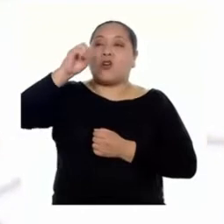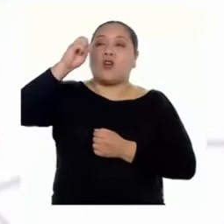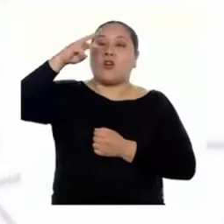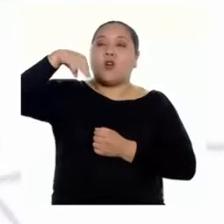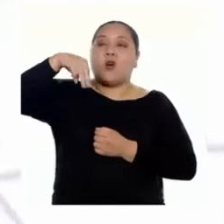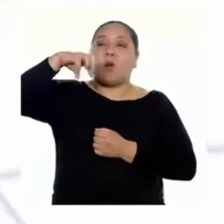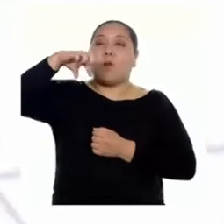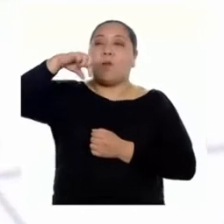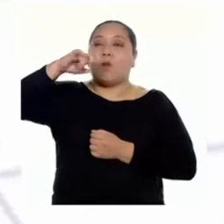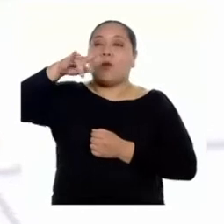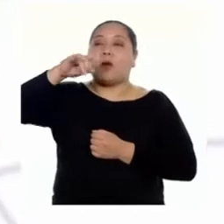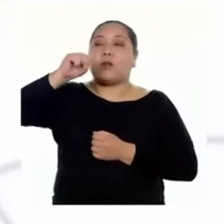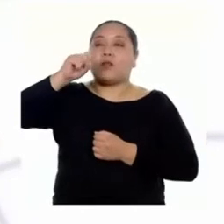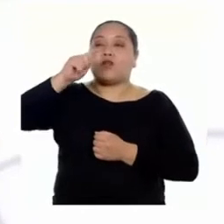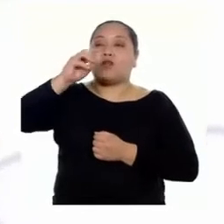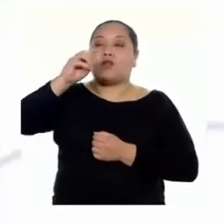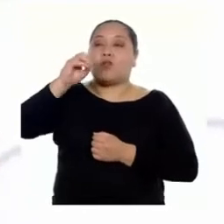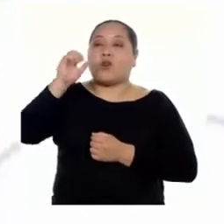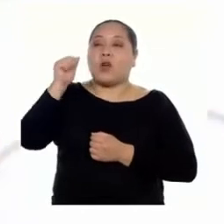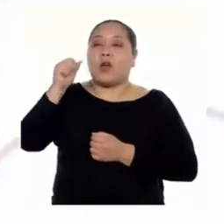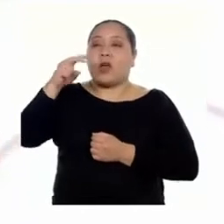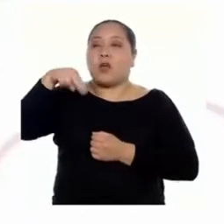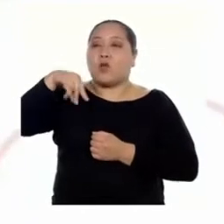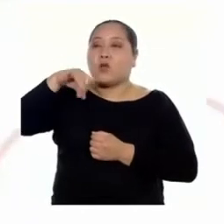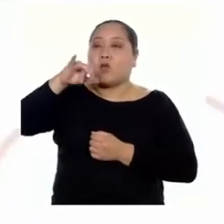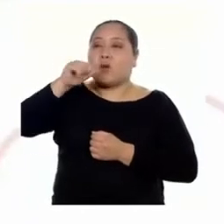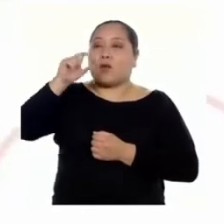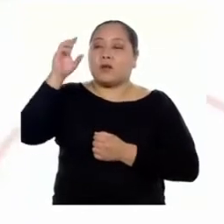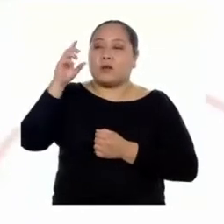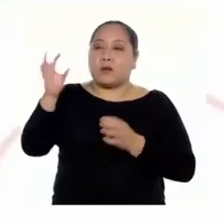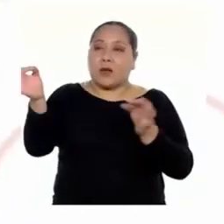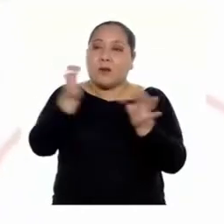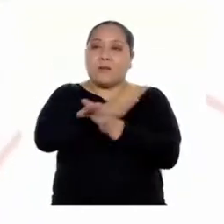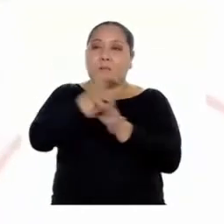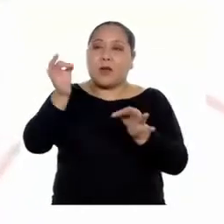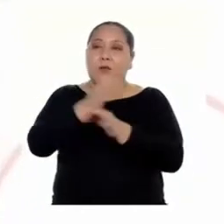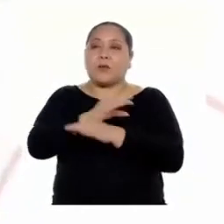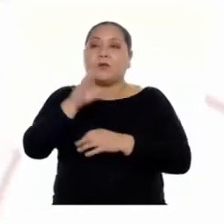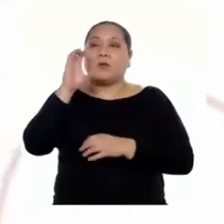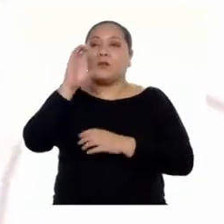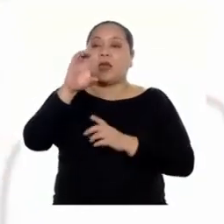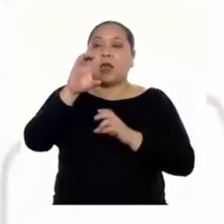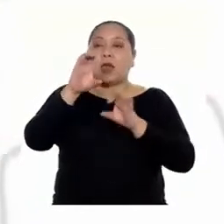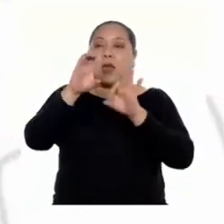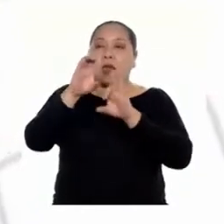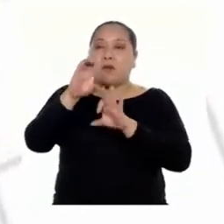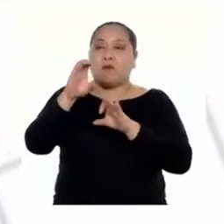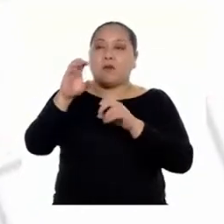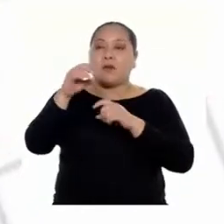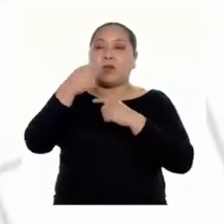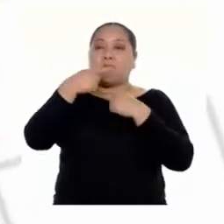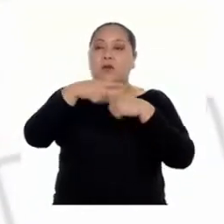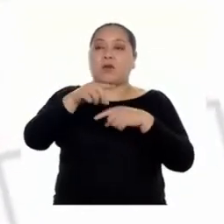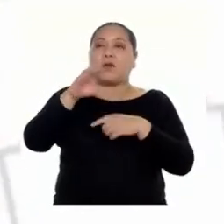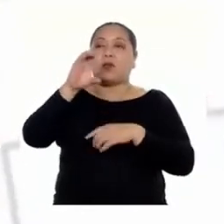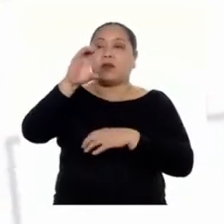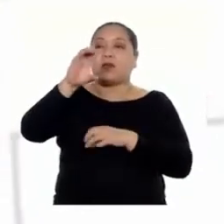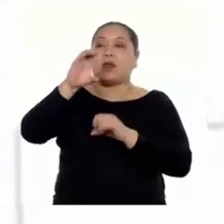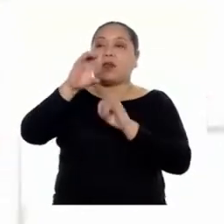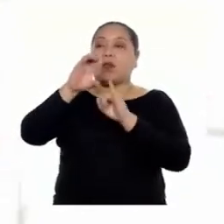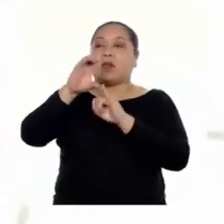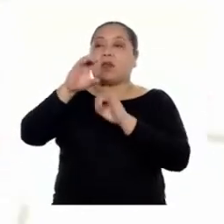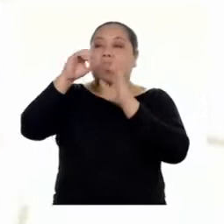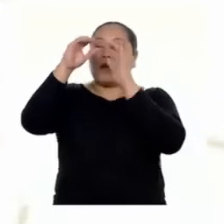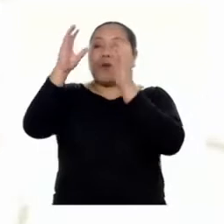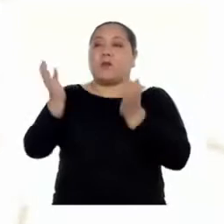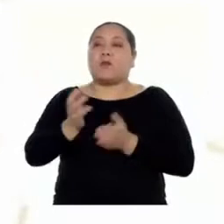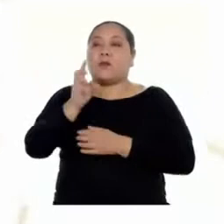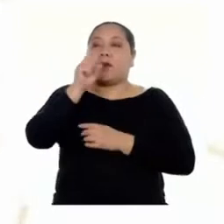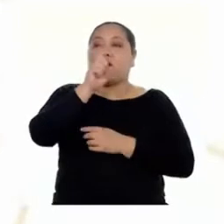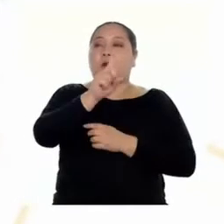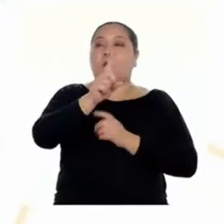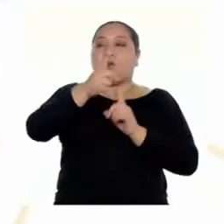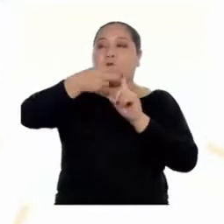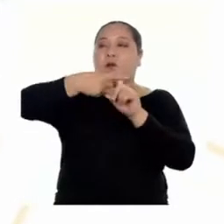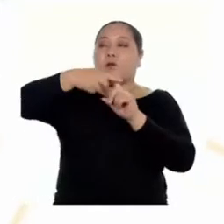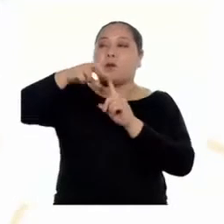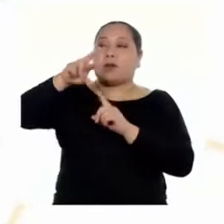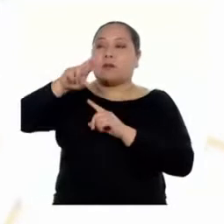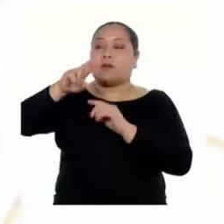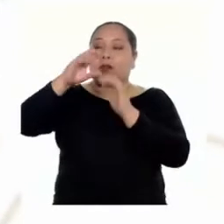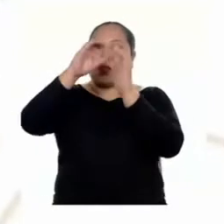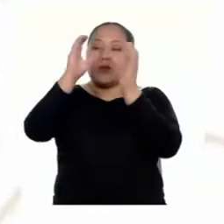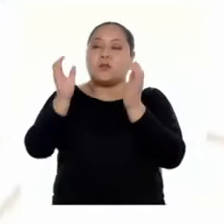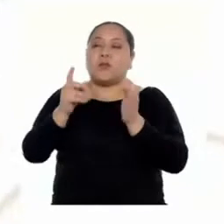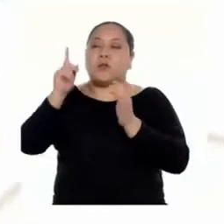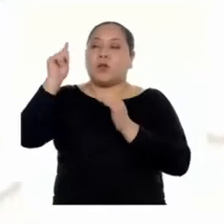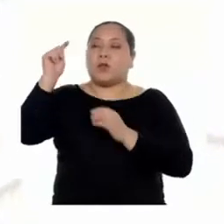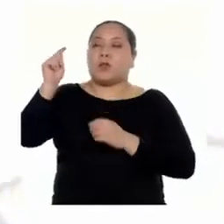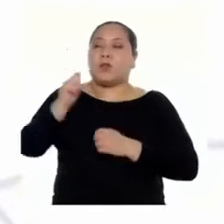Entonces, reemplazamos en la expresión capital final es igual al capital inicial que multiplica a la potencia T de la